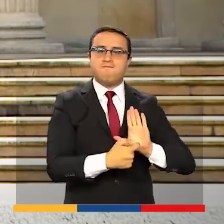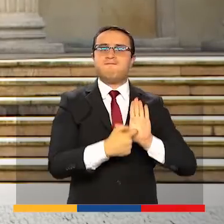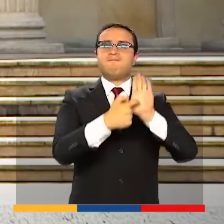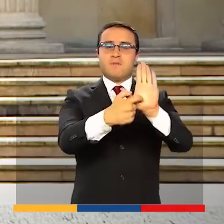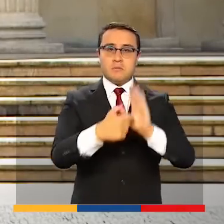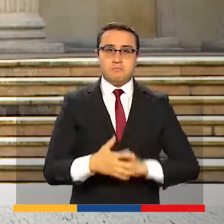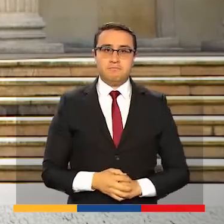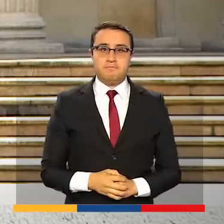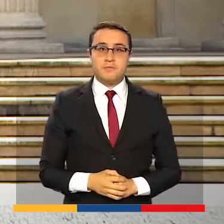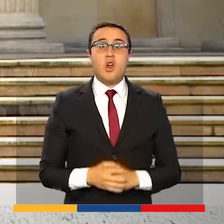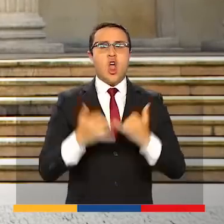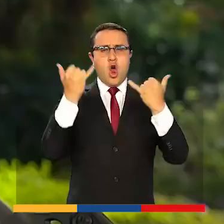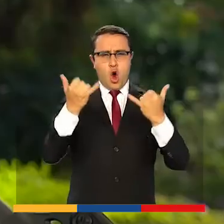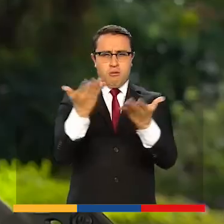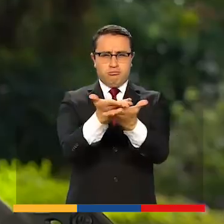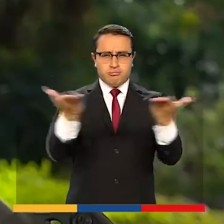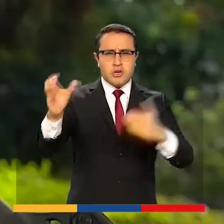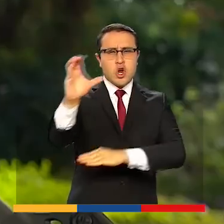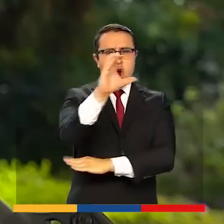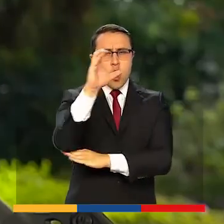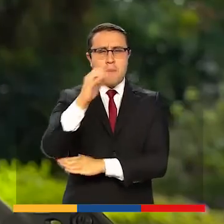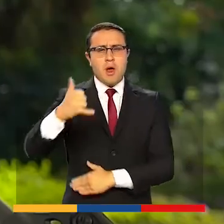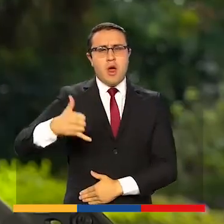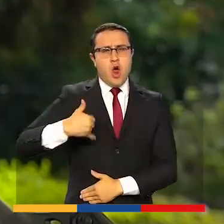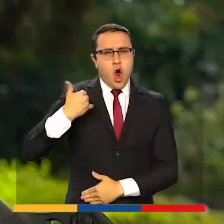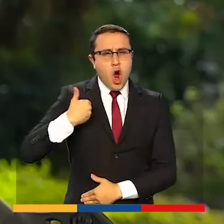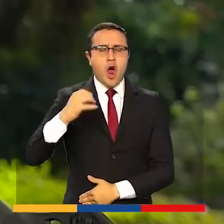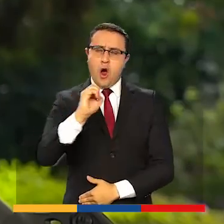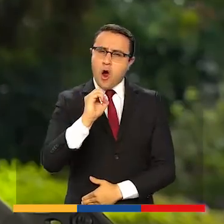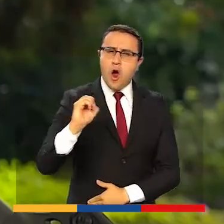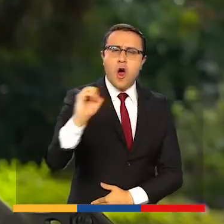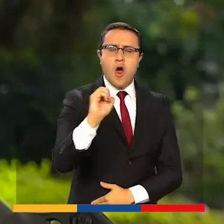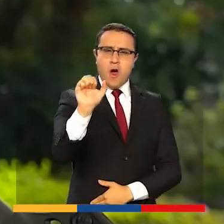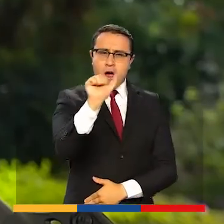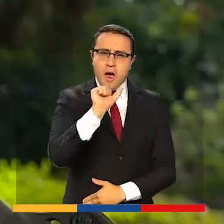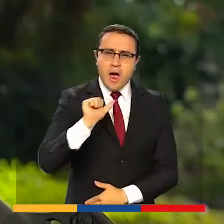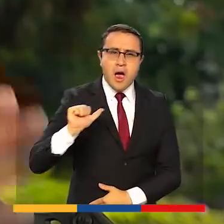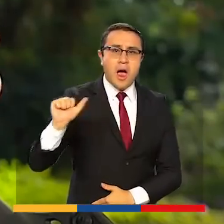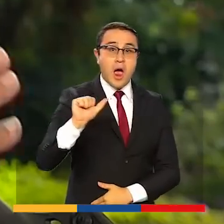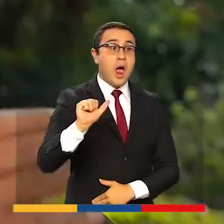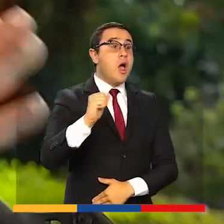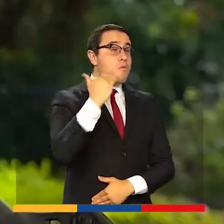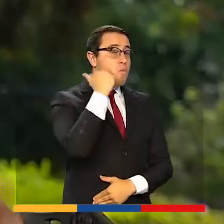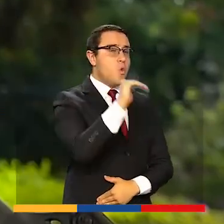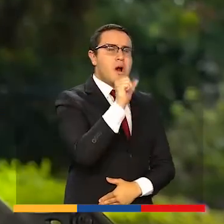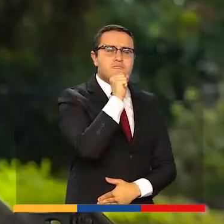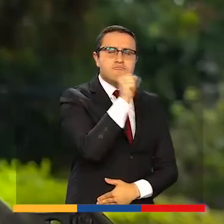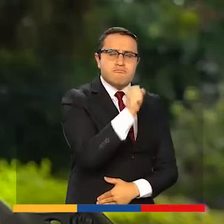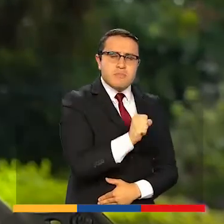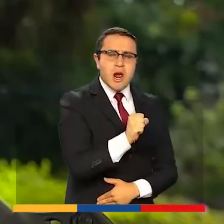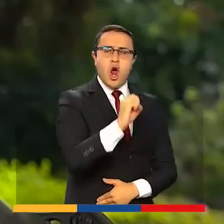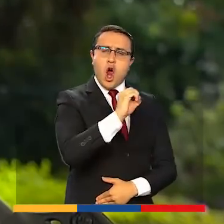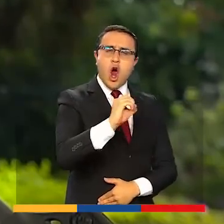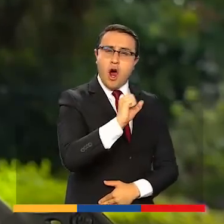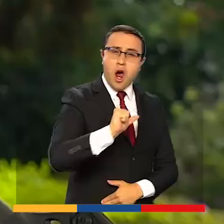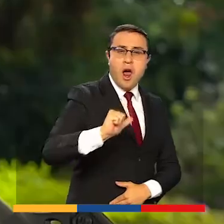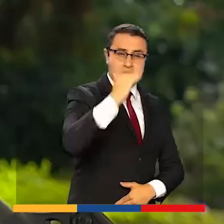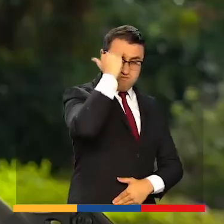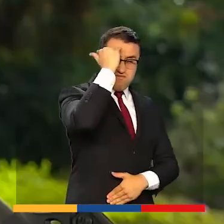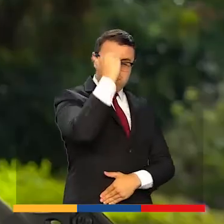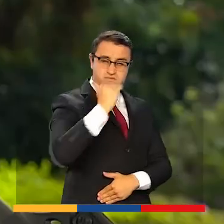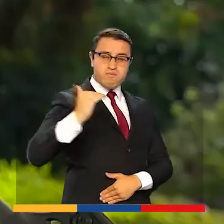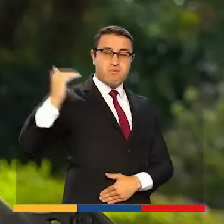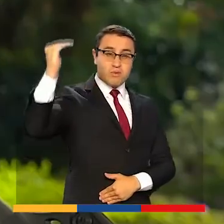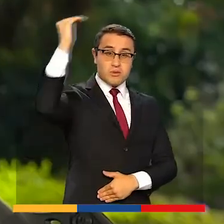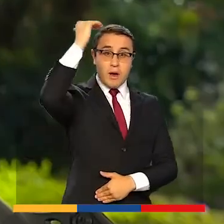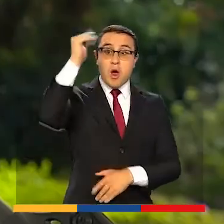me dirijo al país entero, a los jóvenes, las jóvenes, a las viejas sabias, a los viejos, a